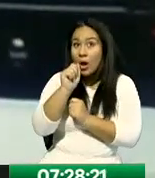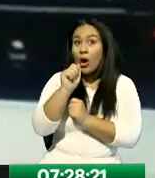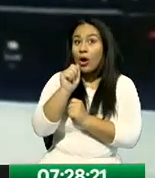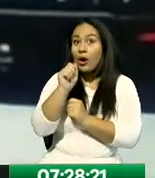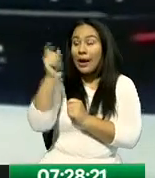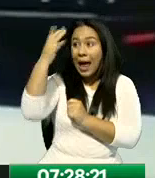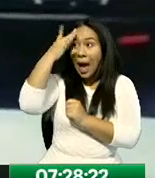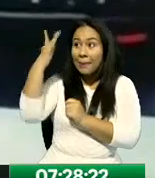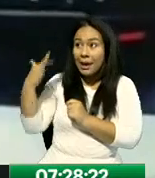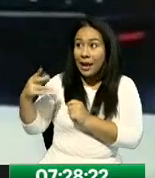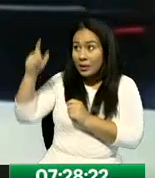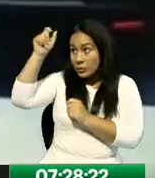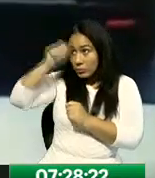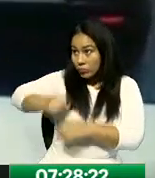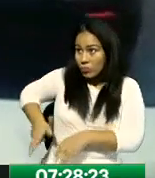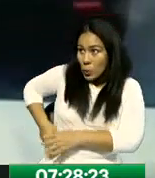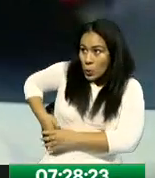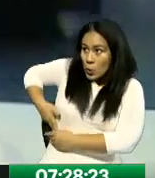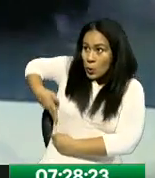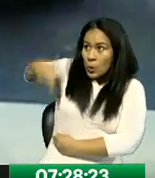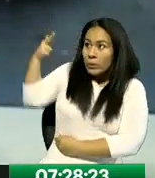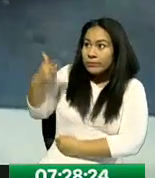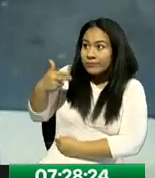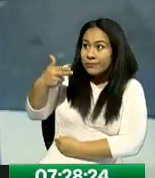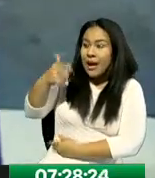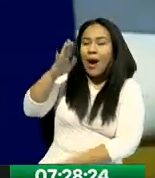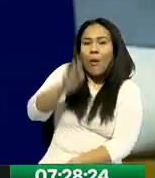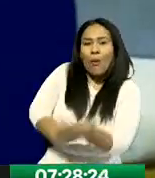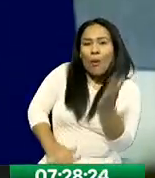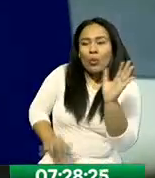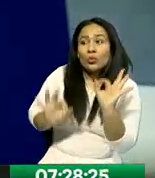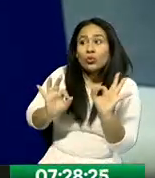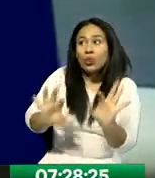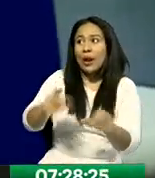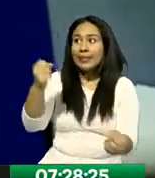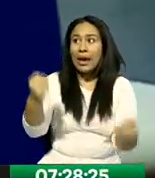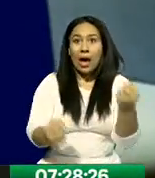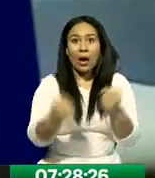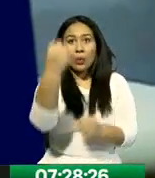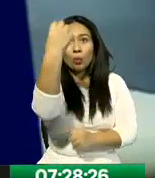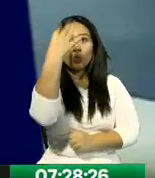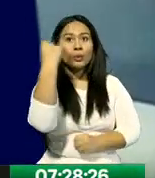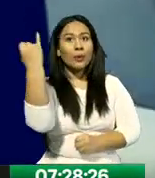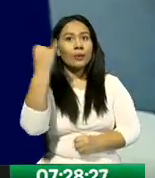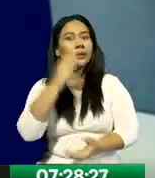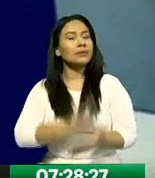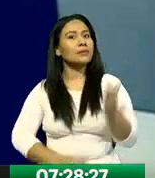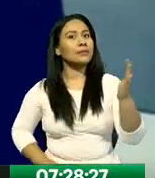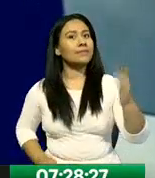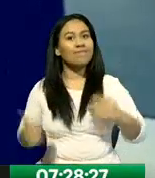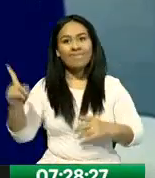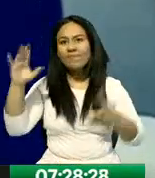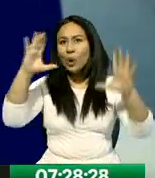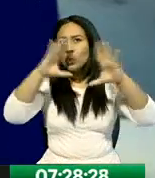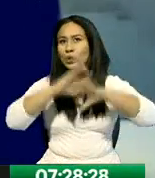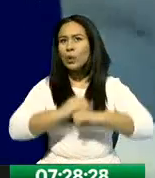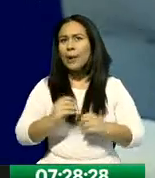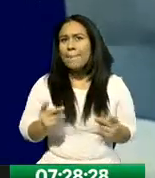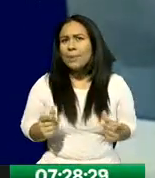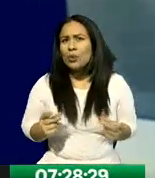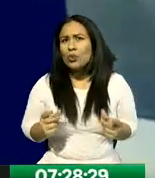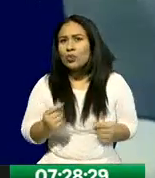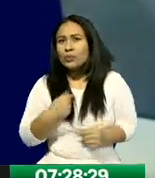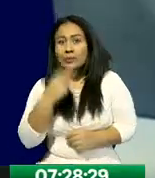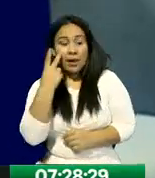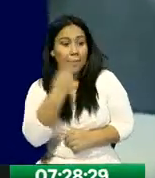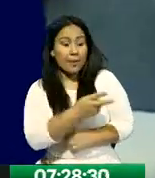gorra amarilla, saca lo que parece ser un arma e intenta asaltar al conductor de ese vehículo oscuro, que tan pronto